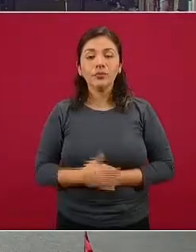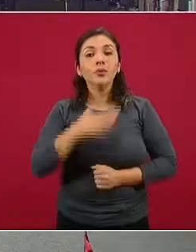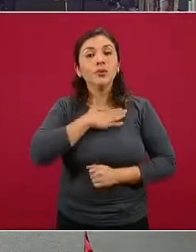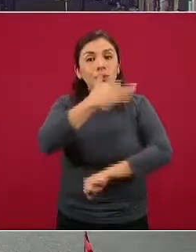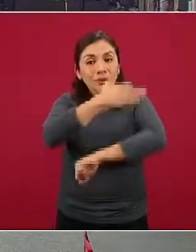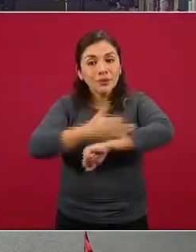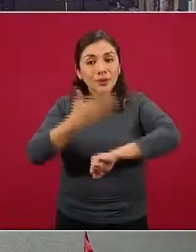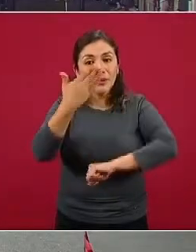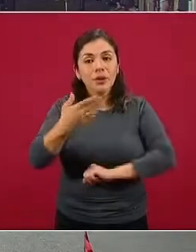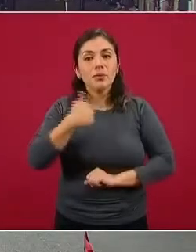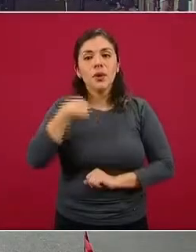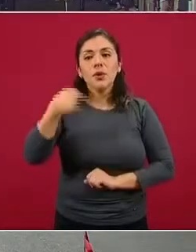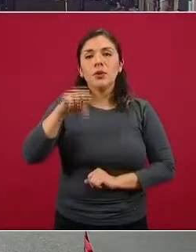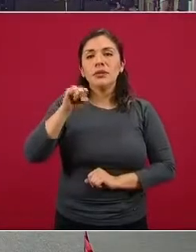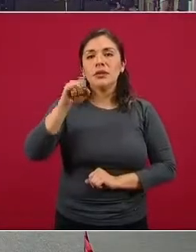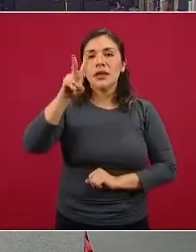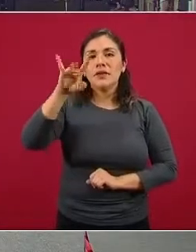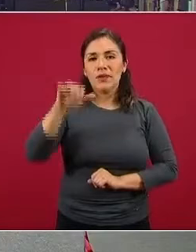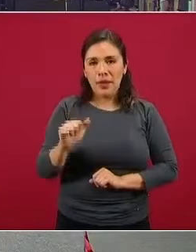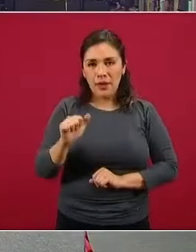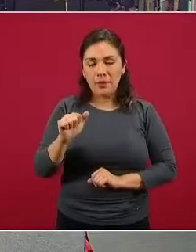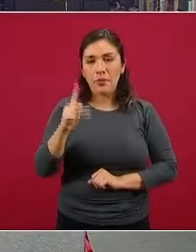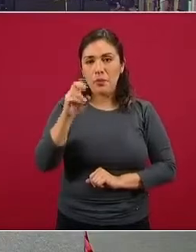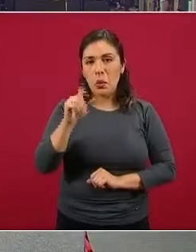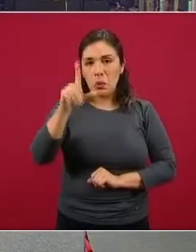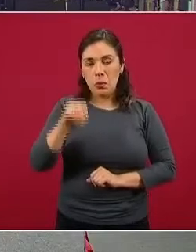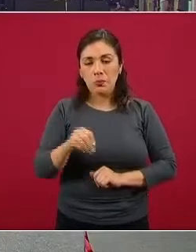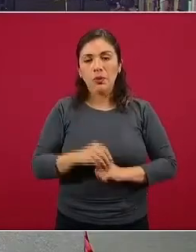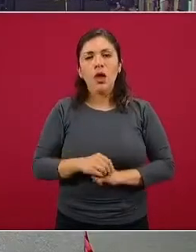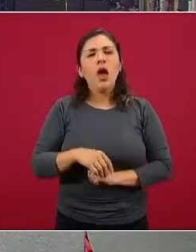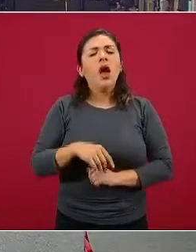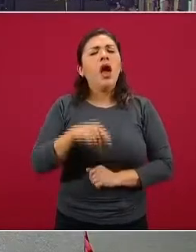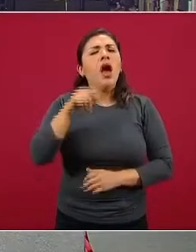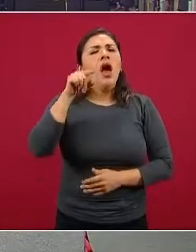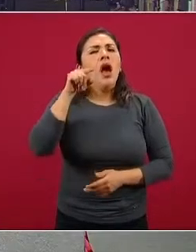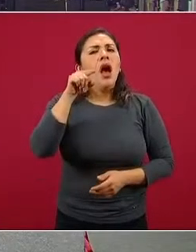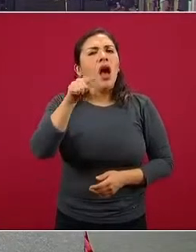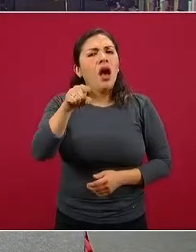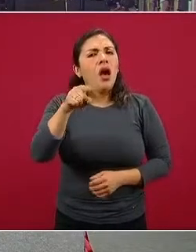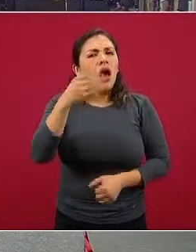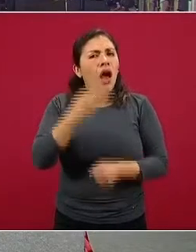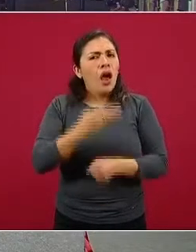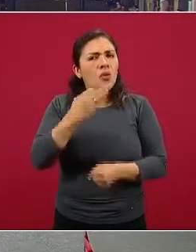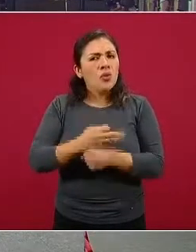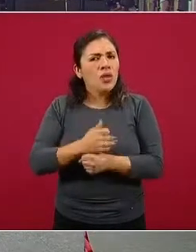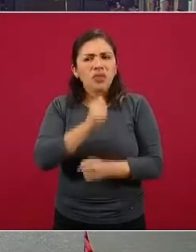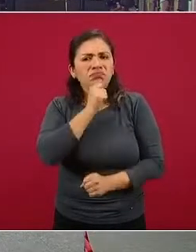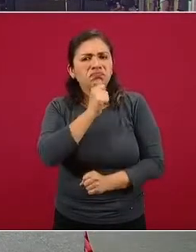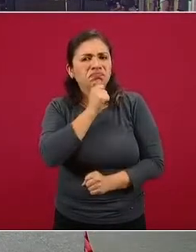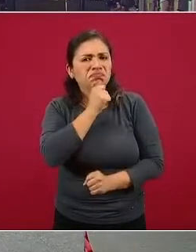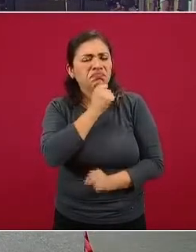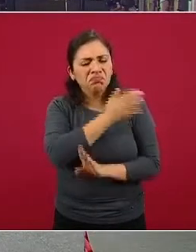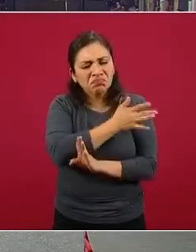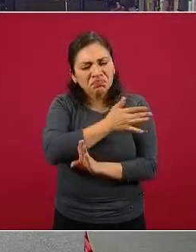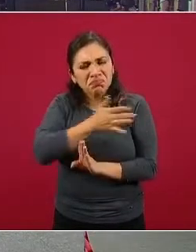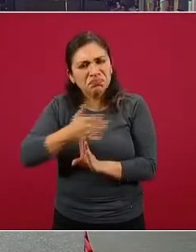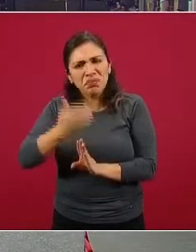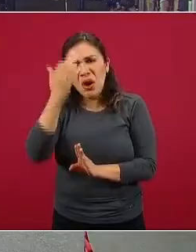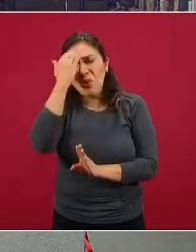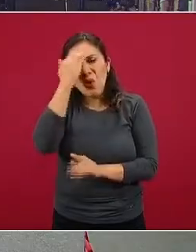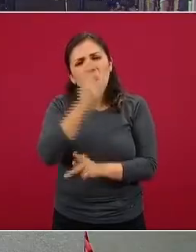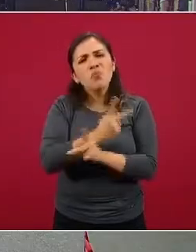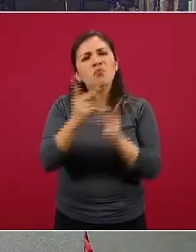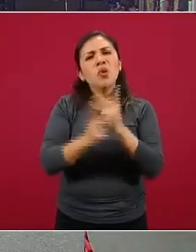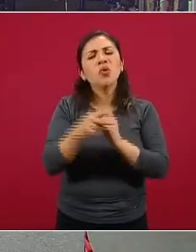Buenas tardes, doctor Silvia Polo, así lo dice la MONT. Usted no conoce hasta este momento el producto que